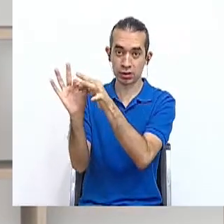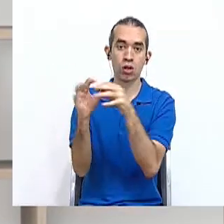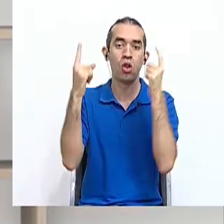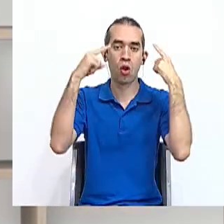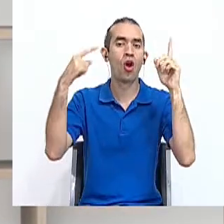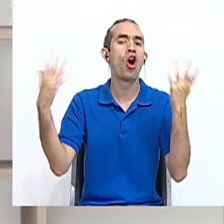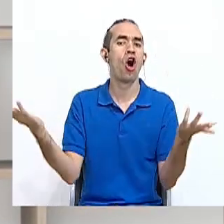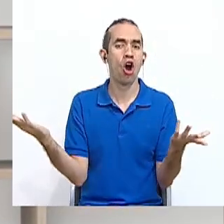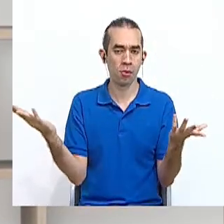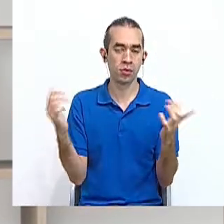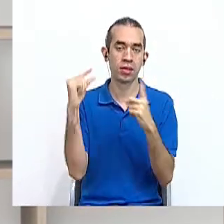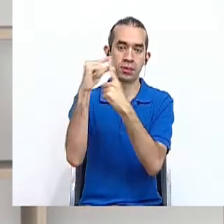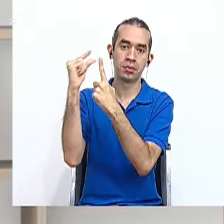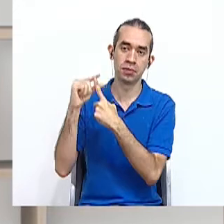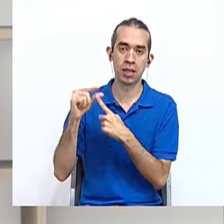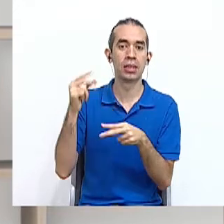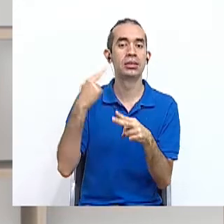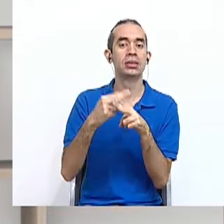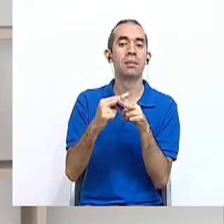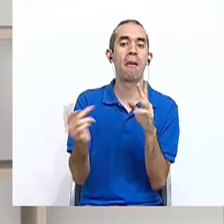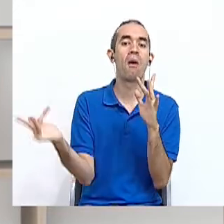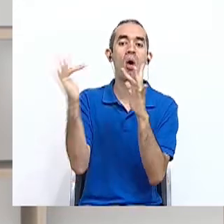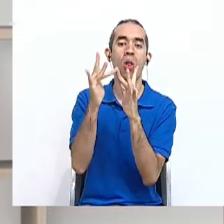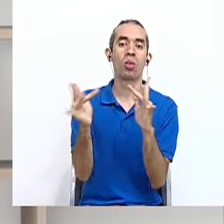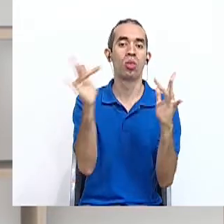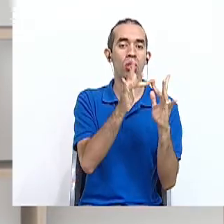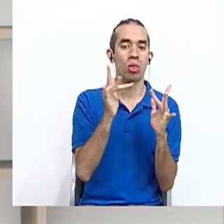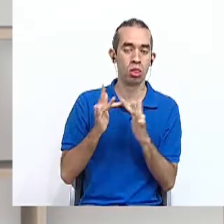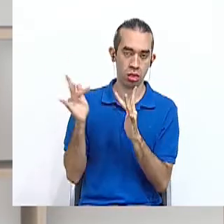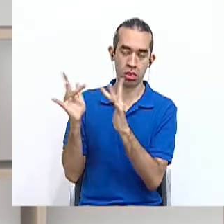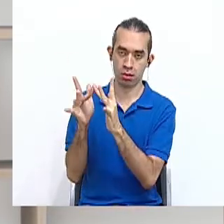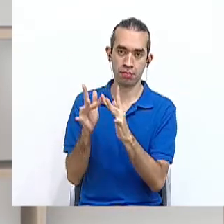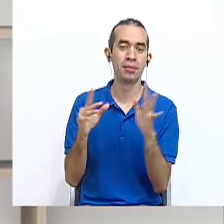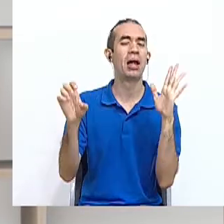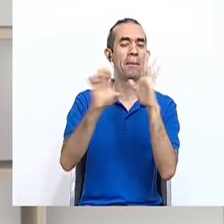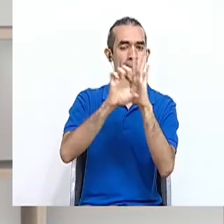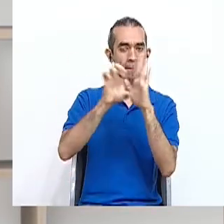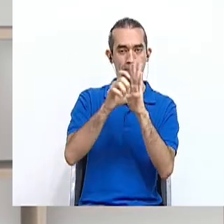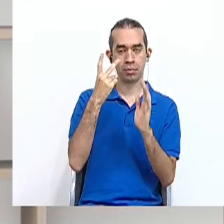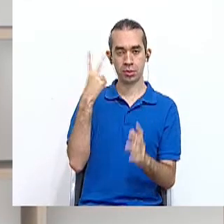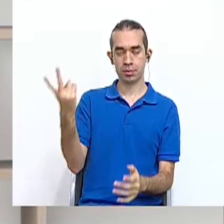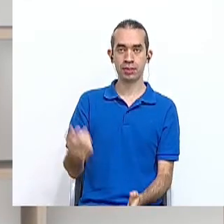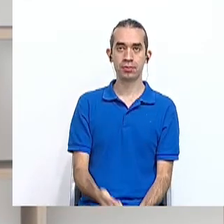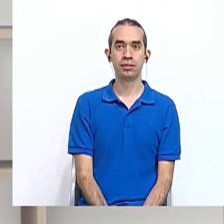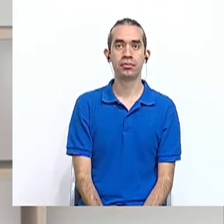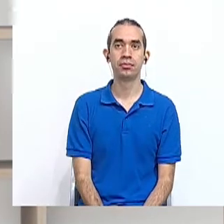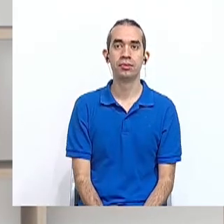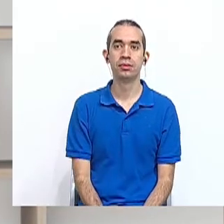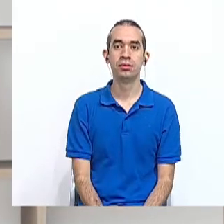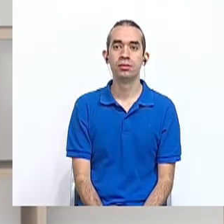por medio de unas palabras que se llaman conectores. Vamos a ver un ejemplo, ¿les parece?